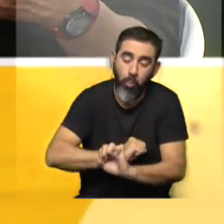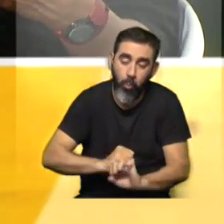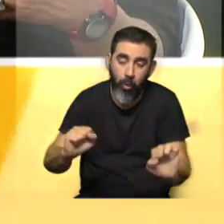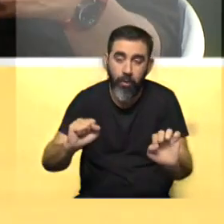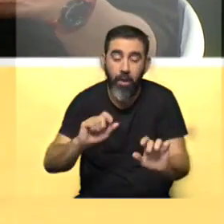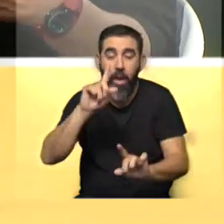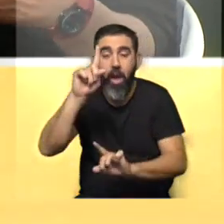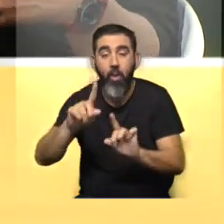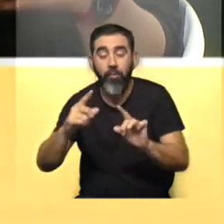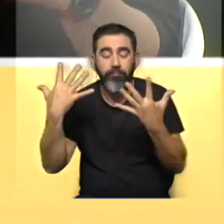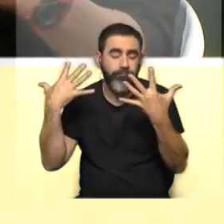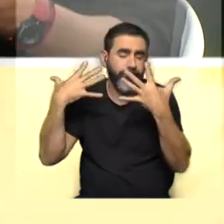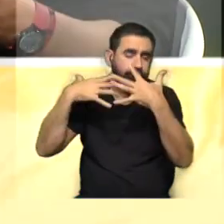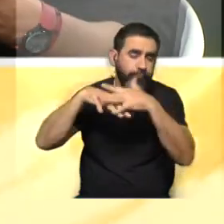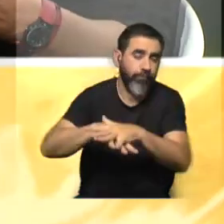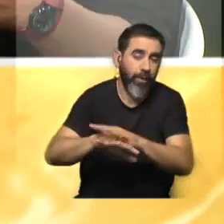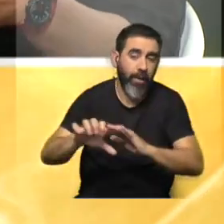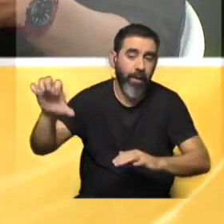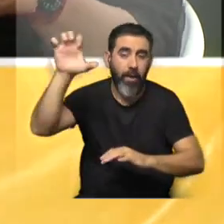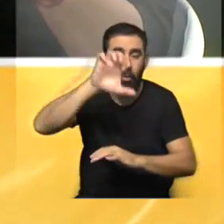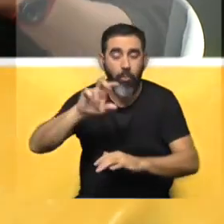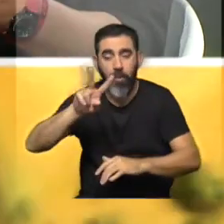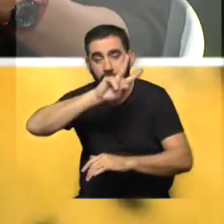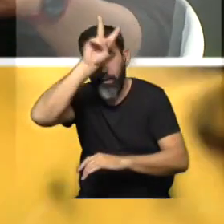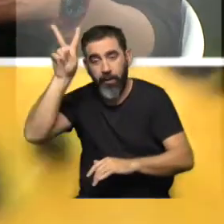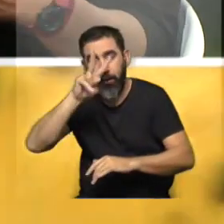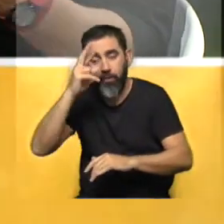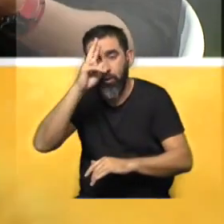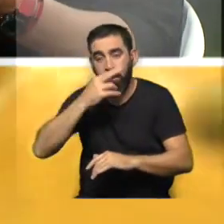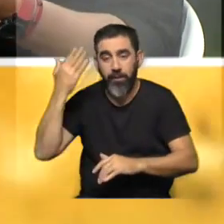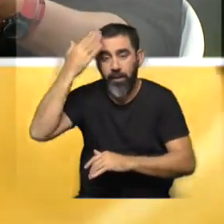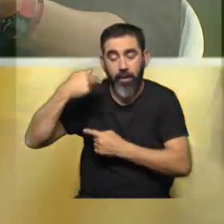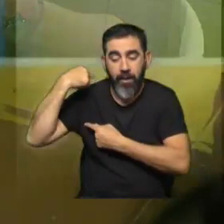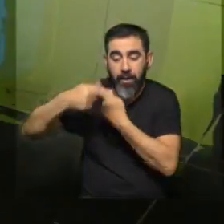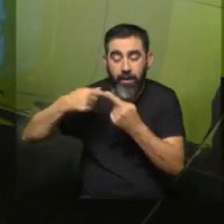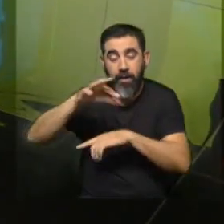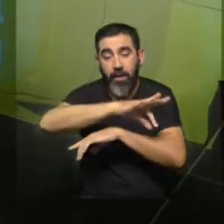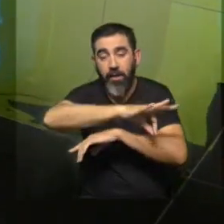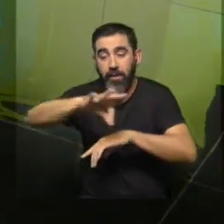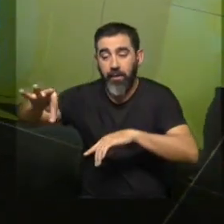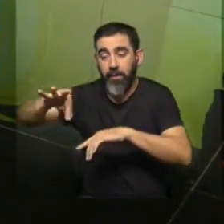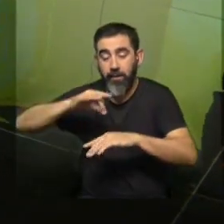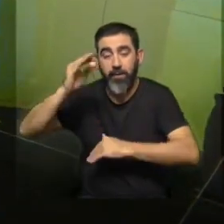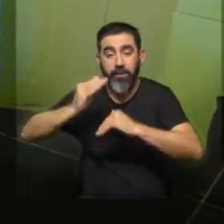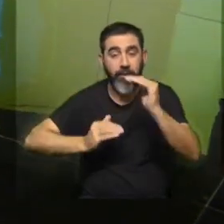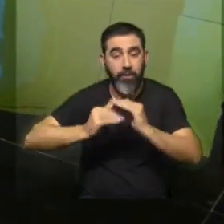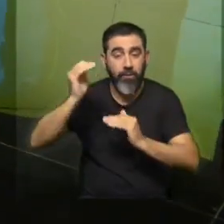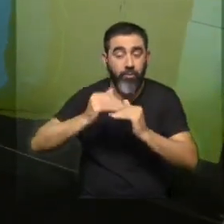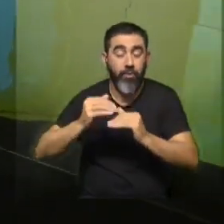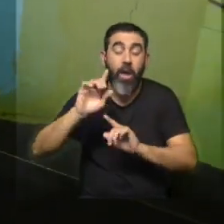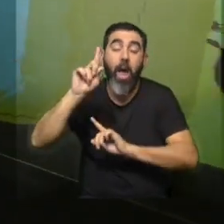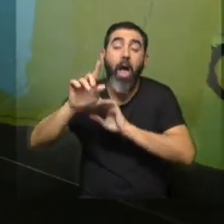un momento que se mezcla lo europeo, lo indígena y lo afro también en la arquitectura. Entonces probablemente haya